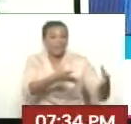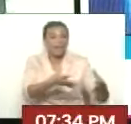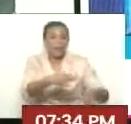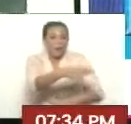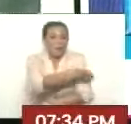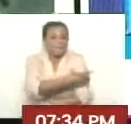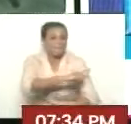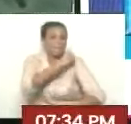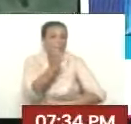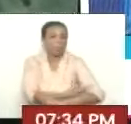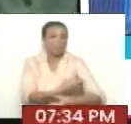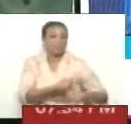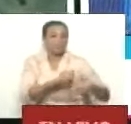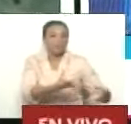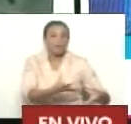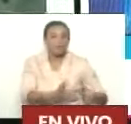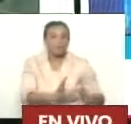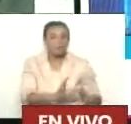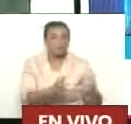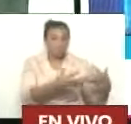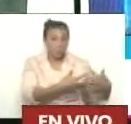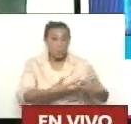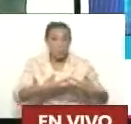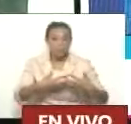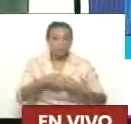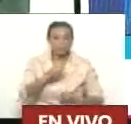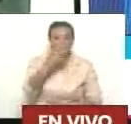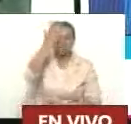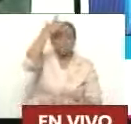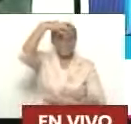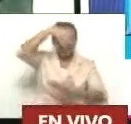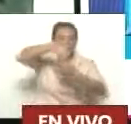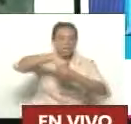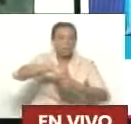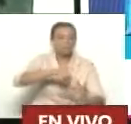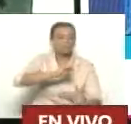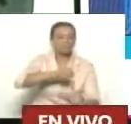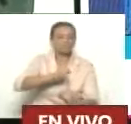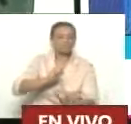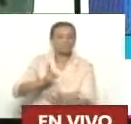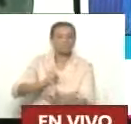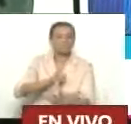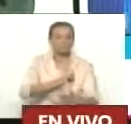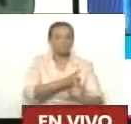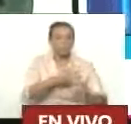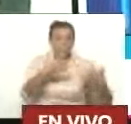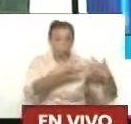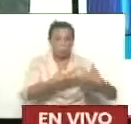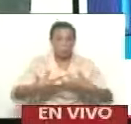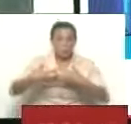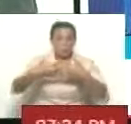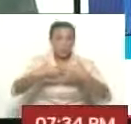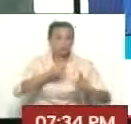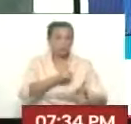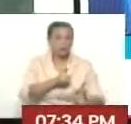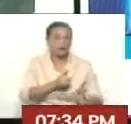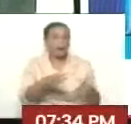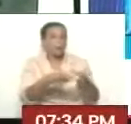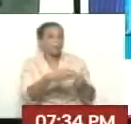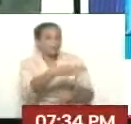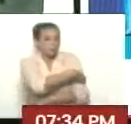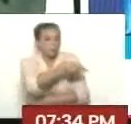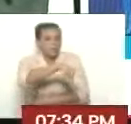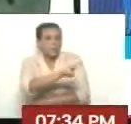ultraderecha. Porque los gringos mandan, en esa oposición mandan, y ellos obedecen,